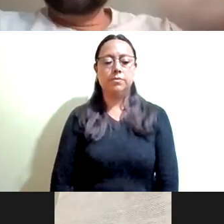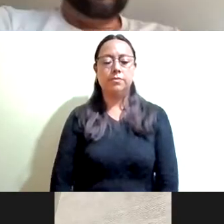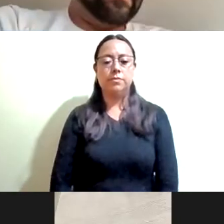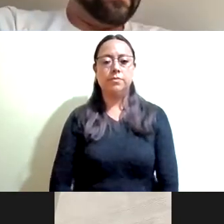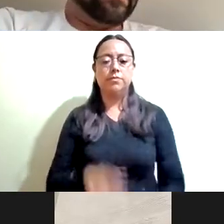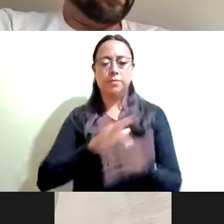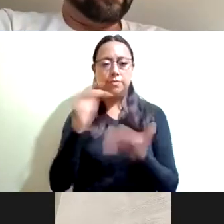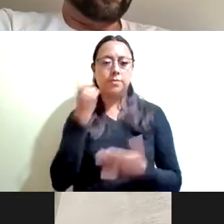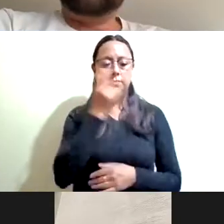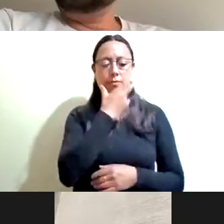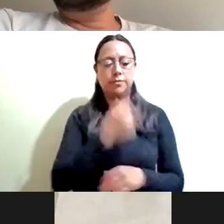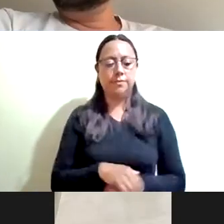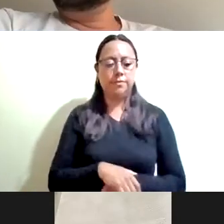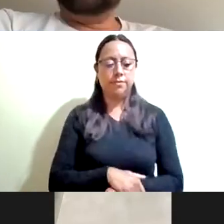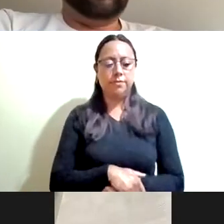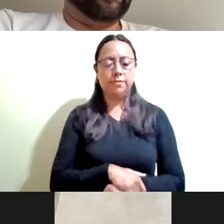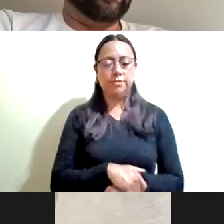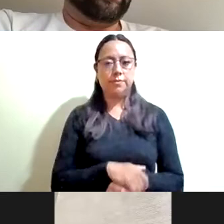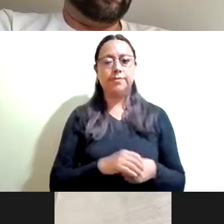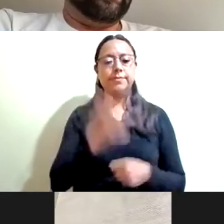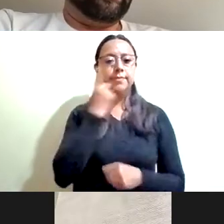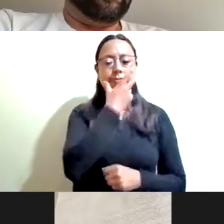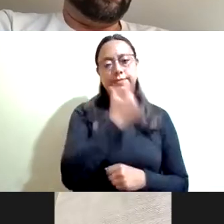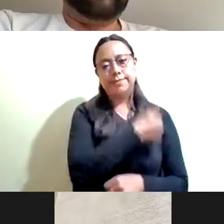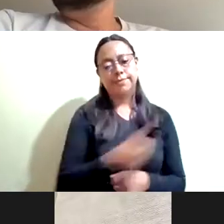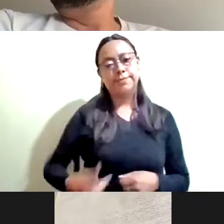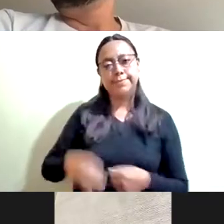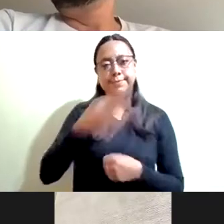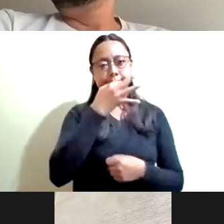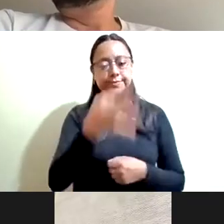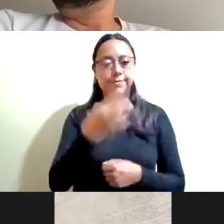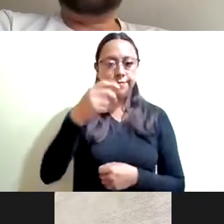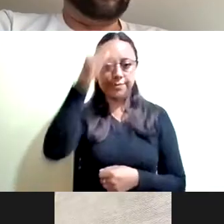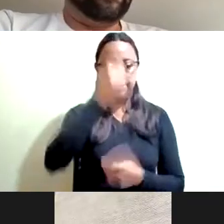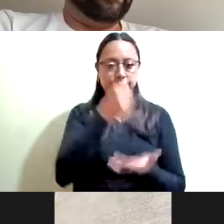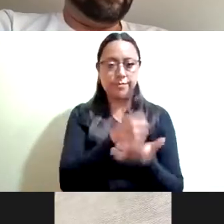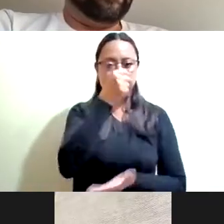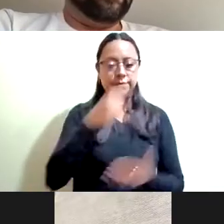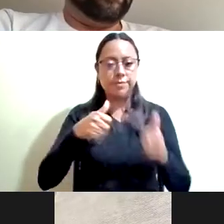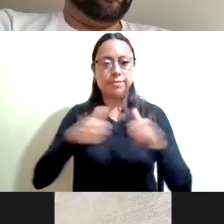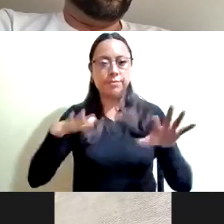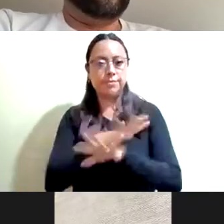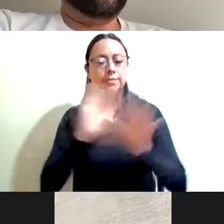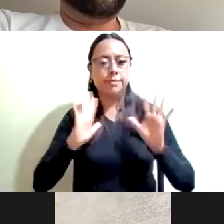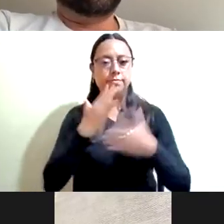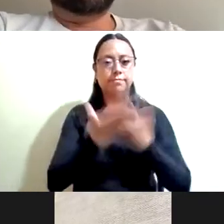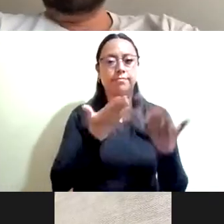Gracias, diputado. Diputado presidente, le informo que el acuerdo ha sido aprobado con las modificaciones ya